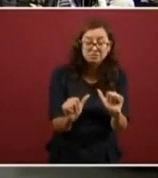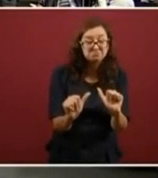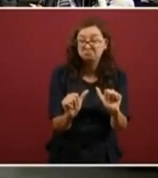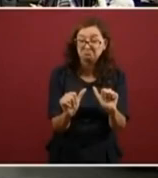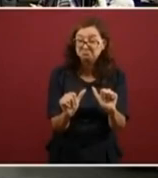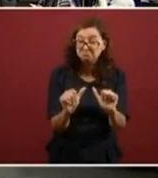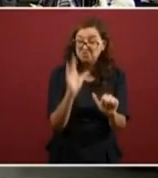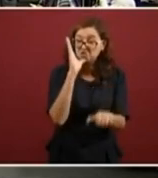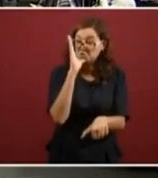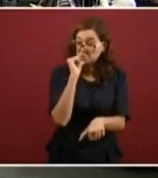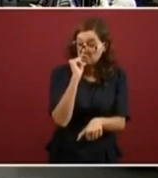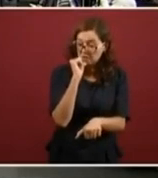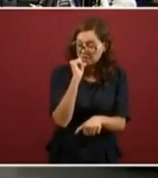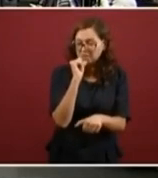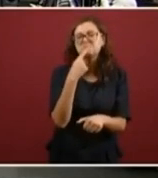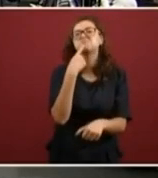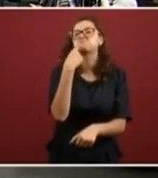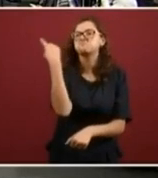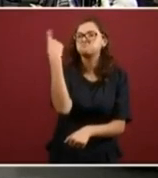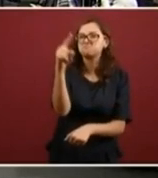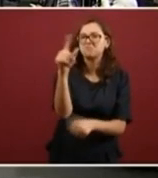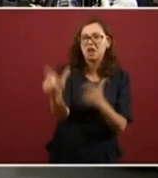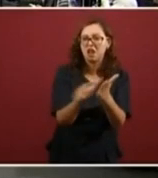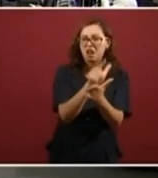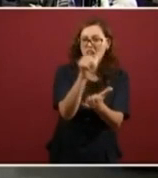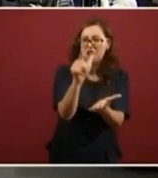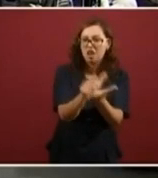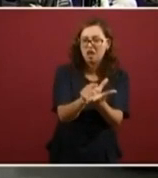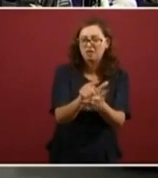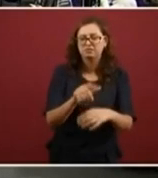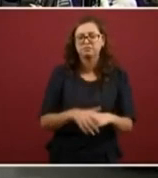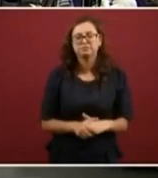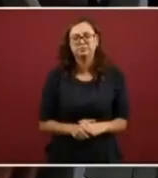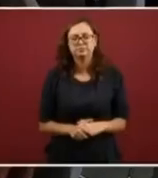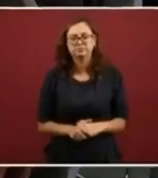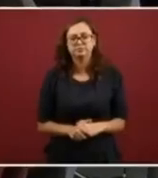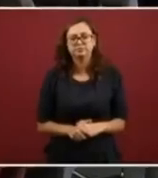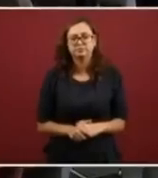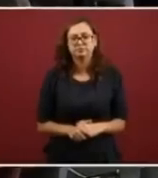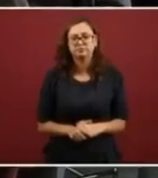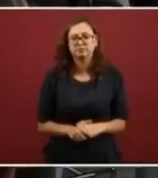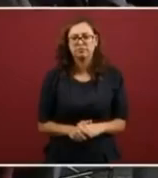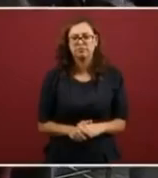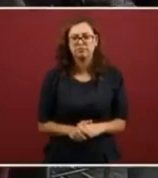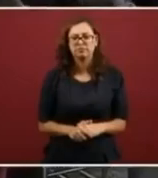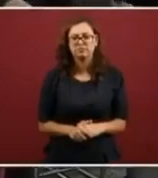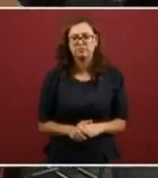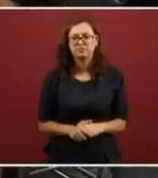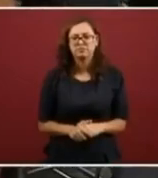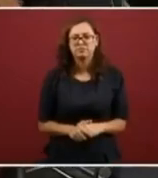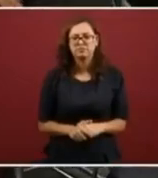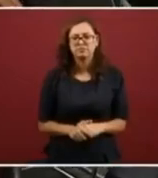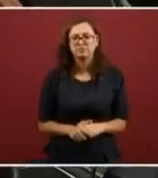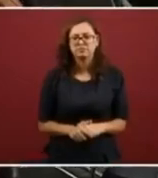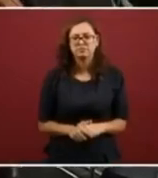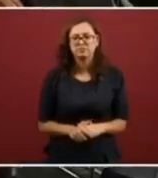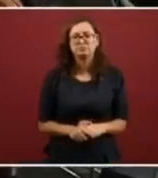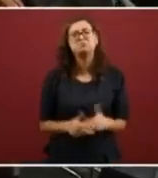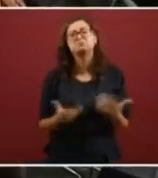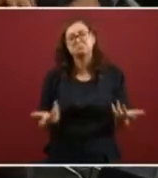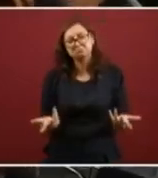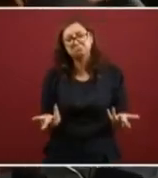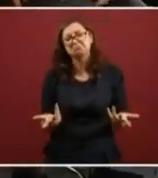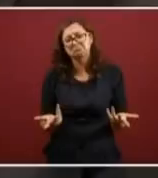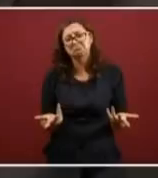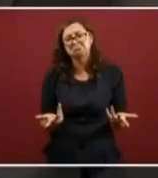legal. Yo demandé a Notimex. Bueno, pues hay que esperar y sí, hay que